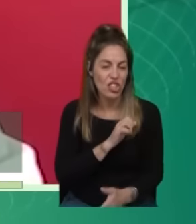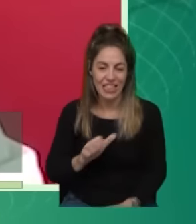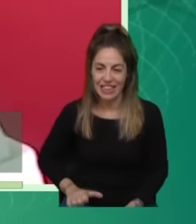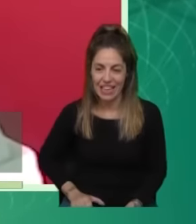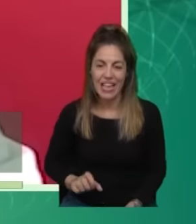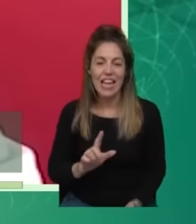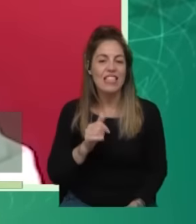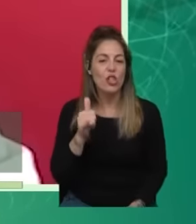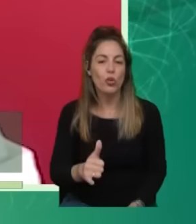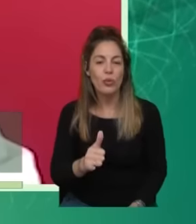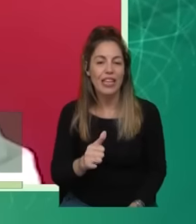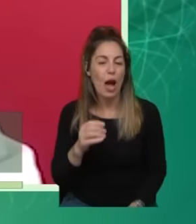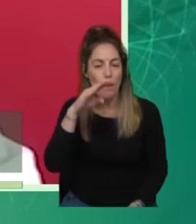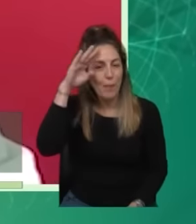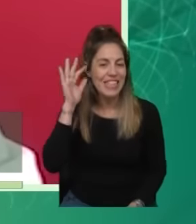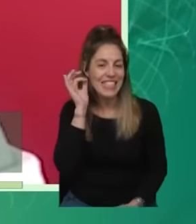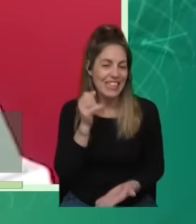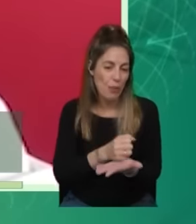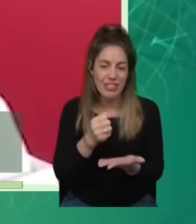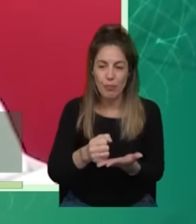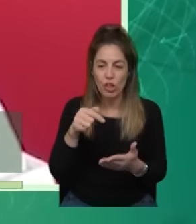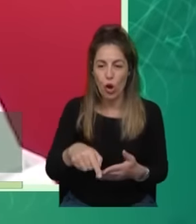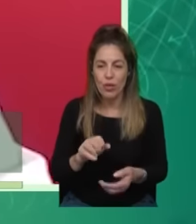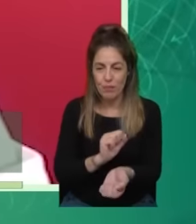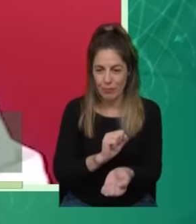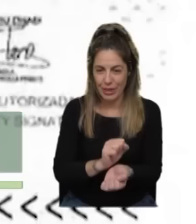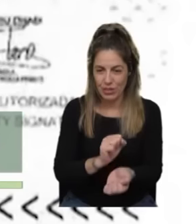tuviese Marcet el pasaporte, hoy estaría preso, porque estaría